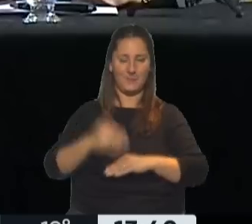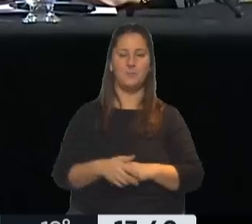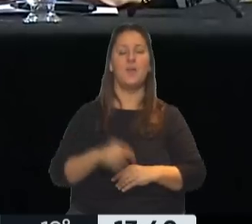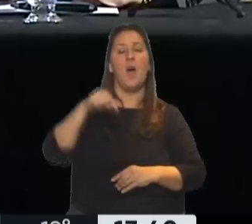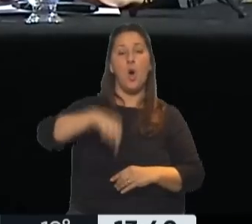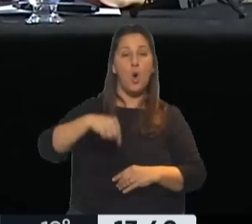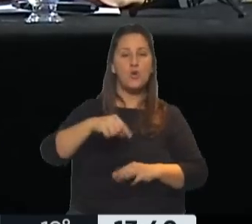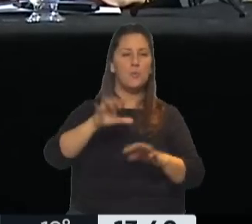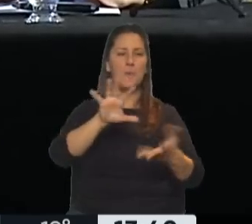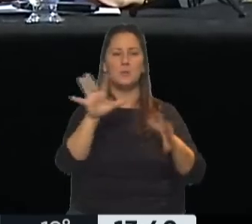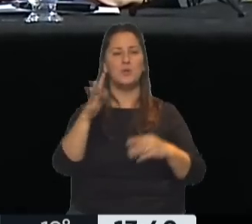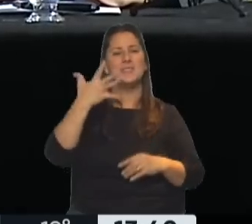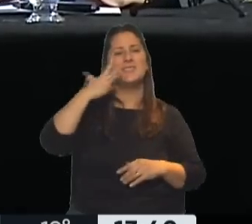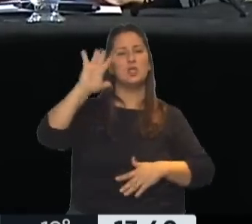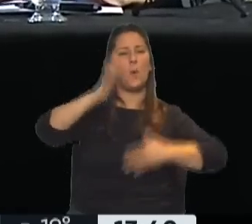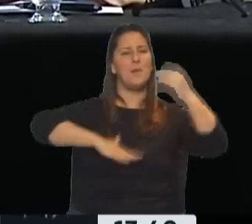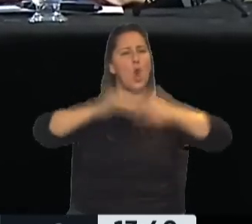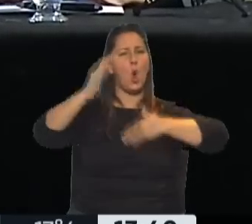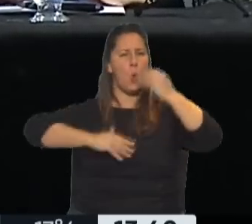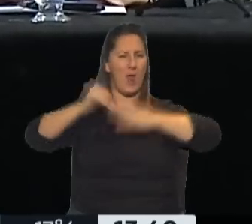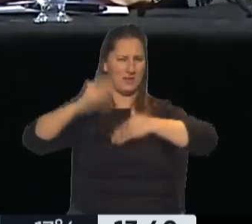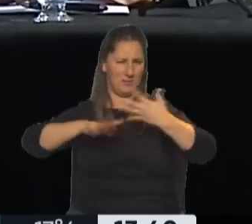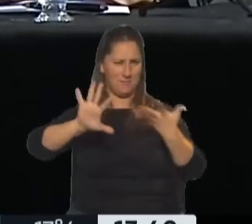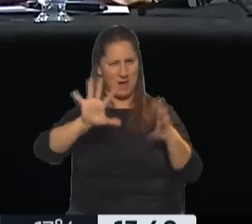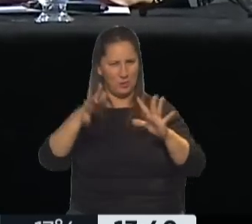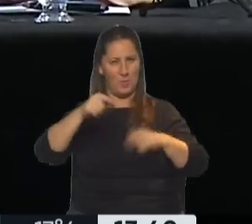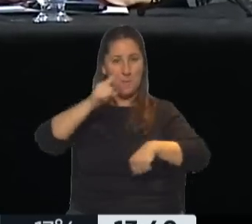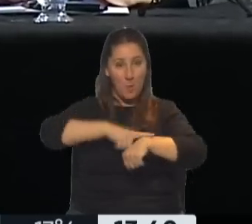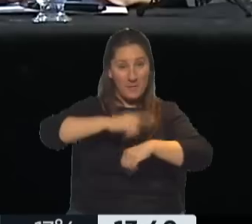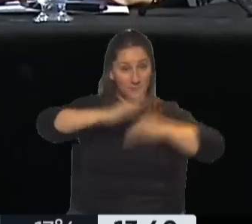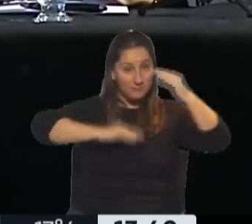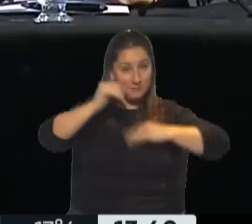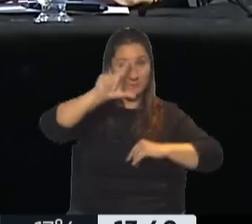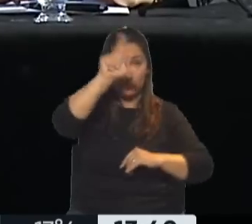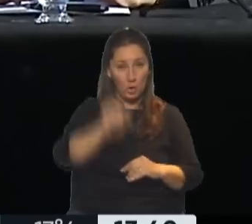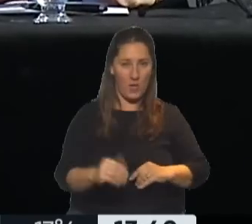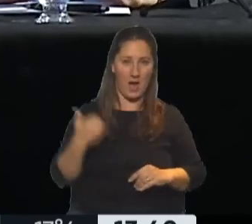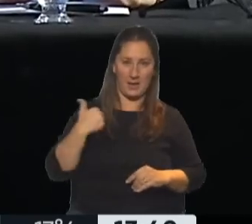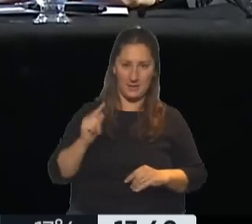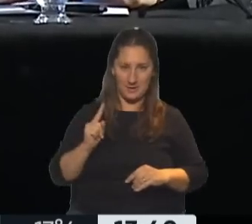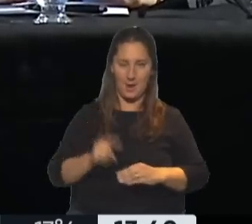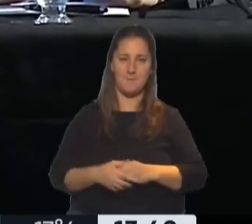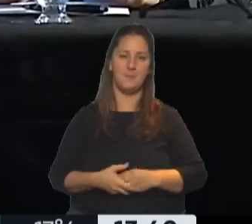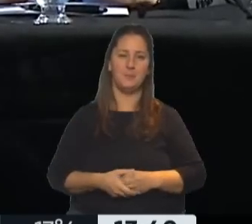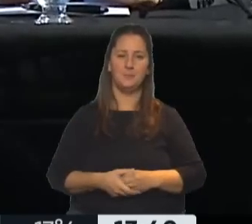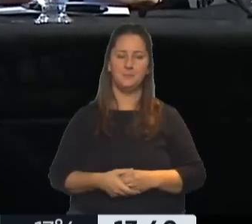Hoy tenemos alrededor de 5.000 obras, cerca de 5.000 obras en construcción en todo el país. En todo el país.